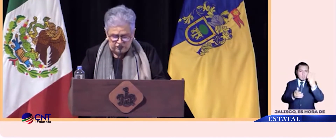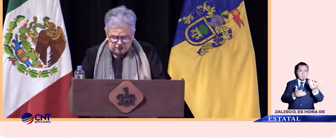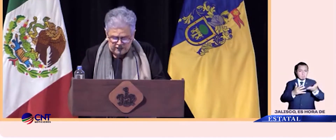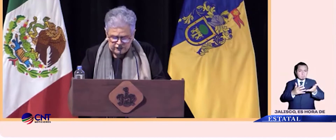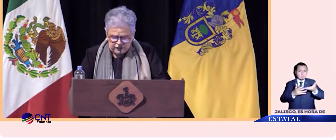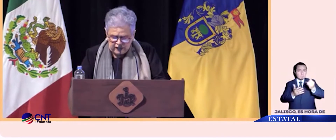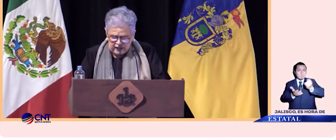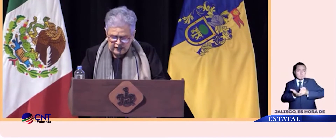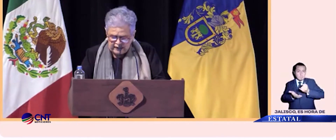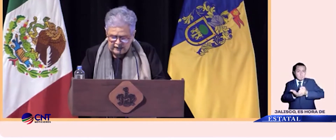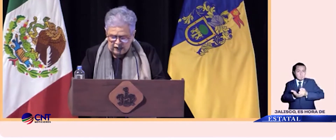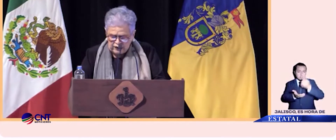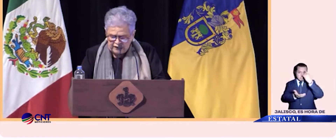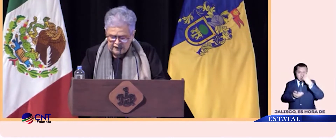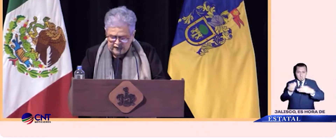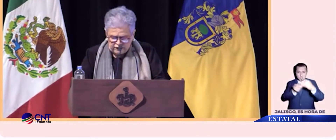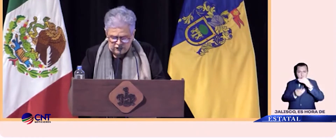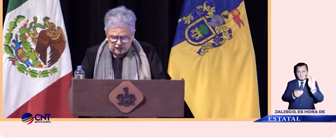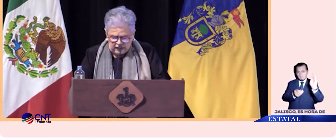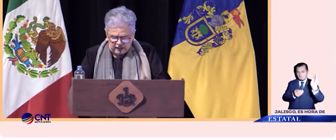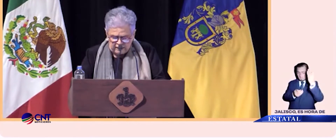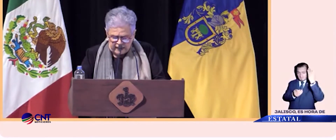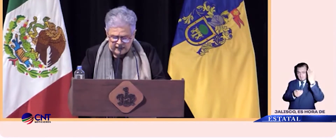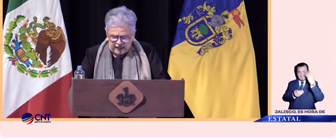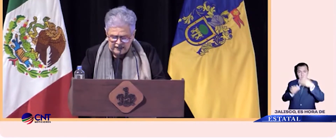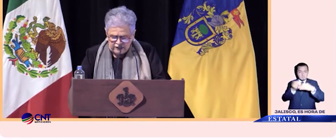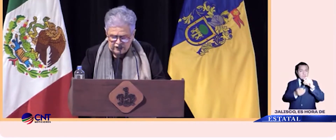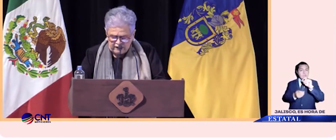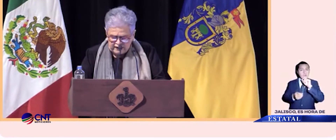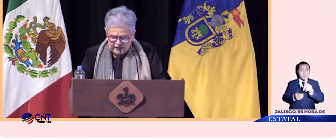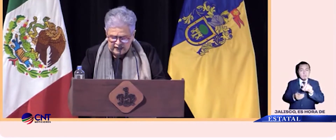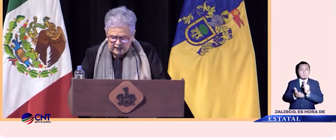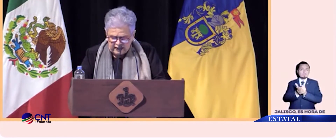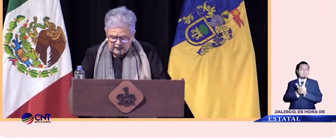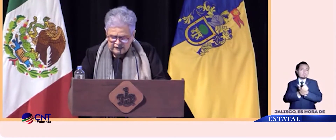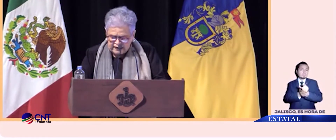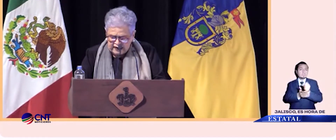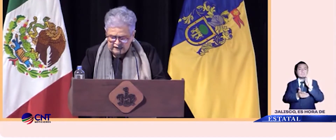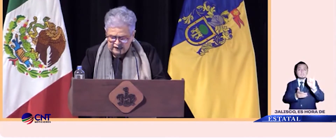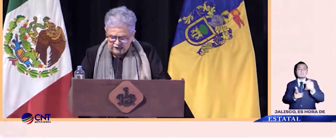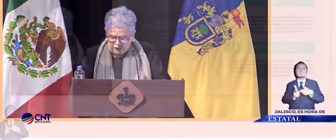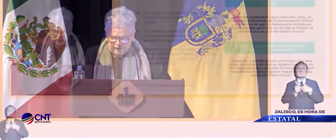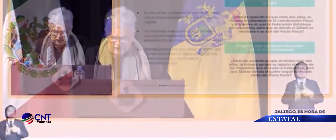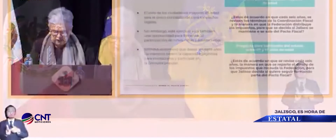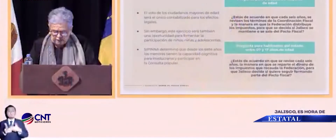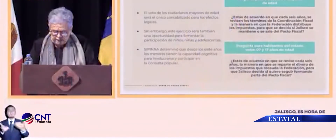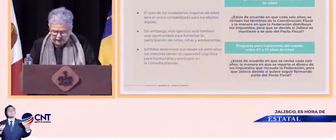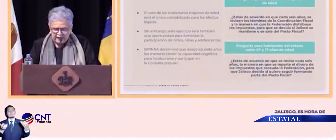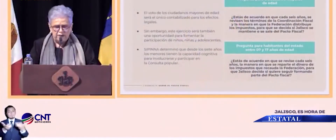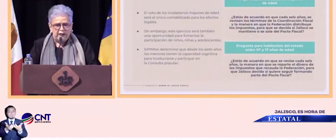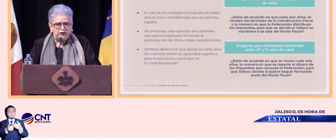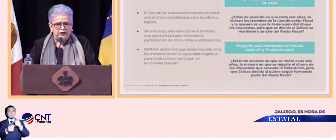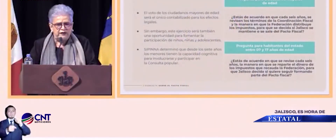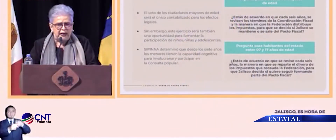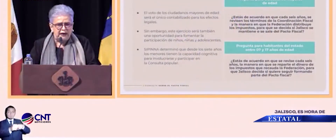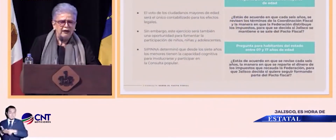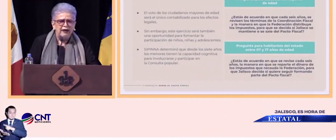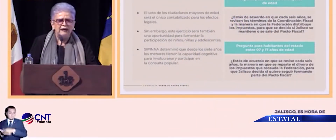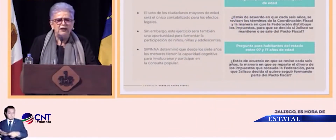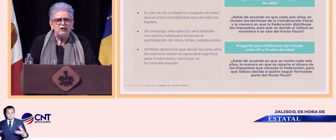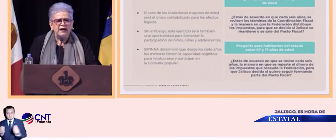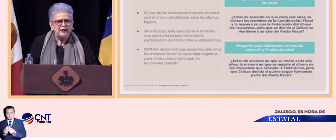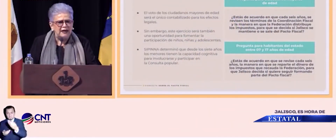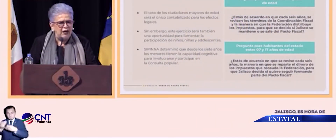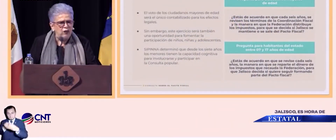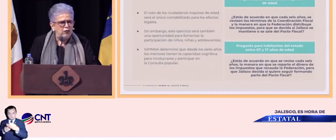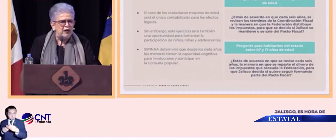de los impuestos que recauda la Federación para que Jalisco decida si quiere seguir formando parte del pacto fiscal? Y